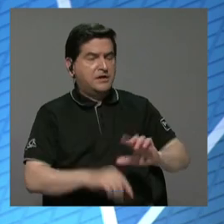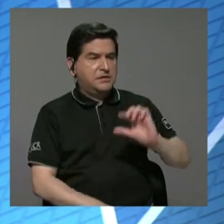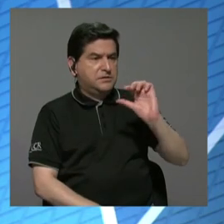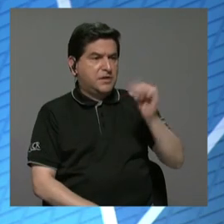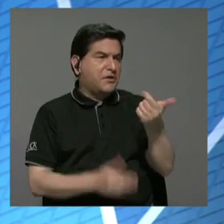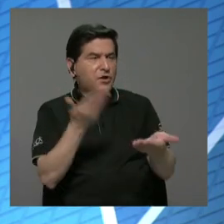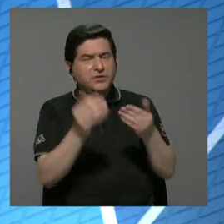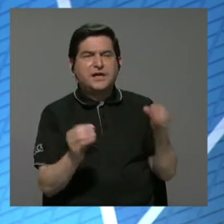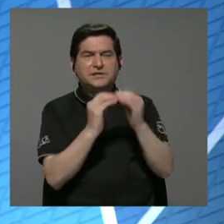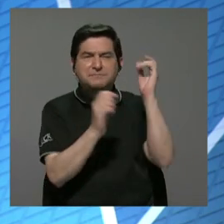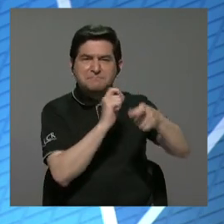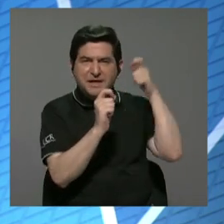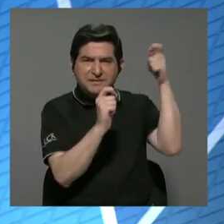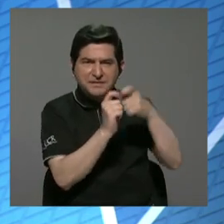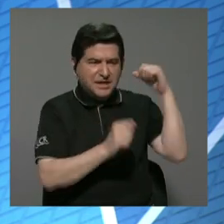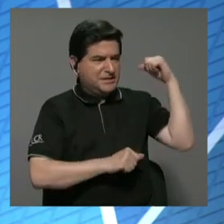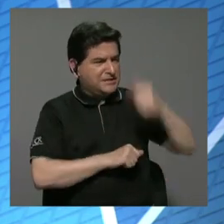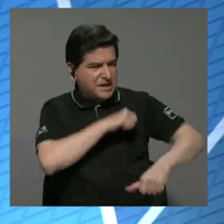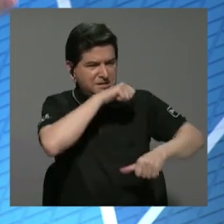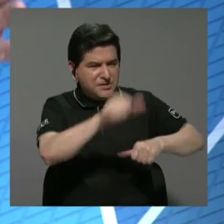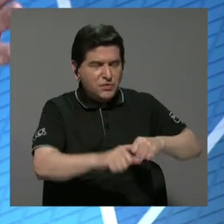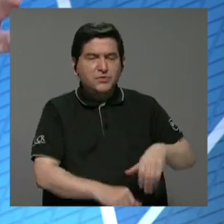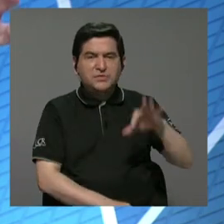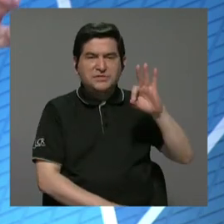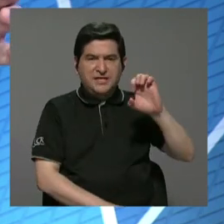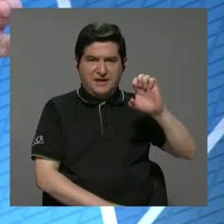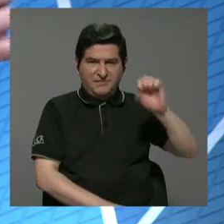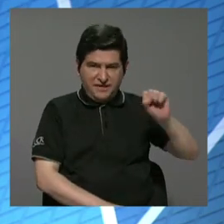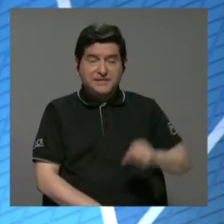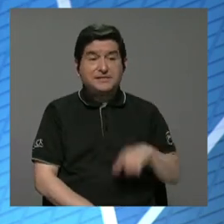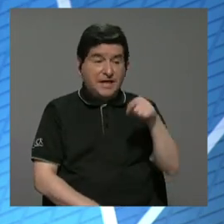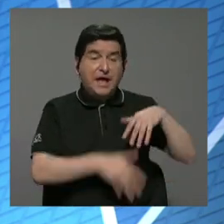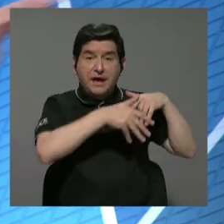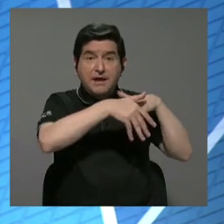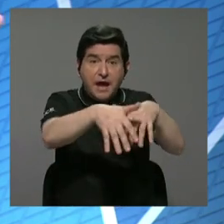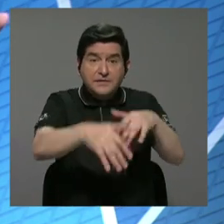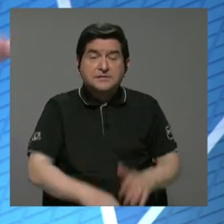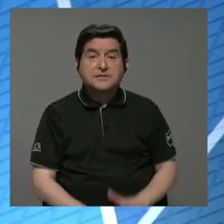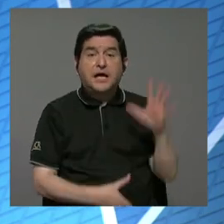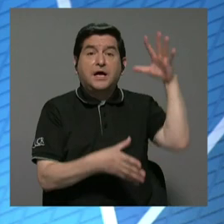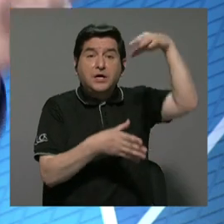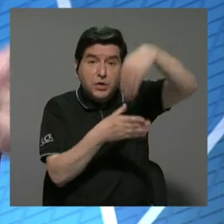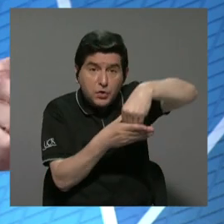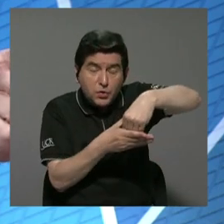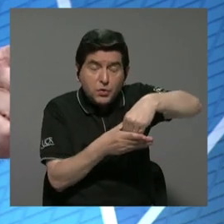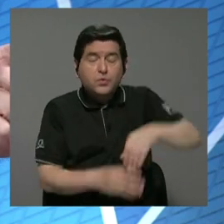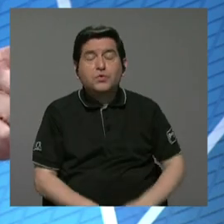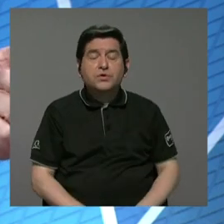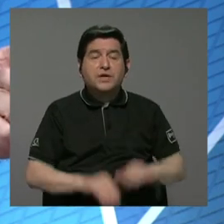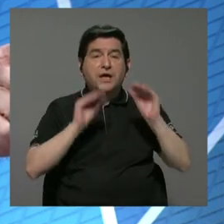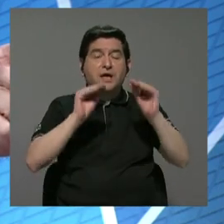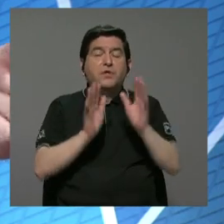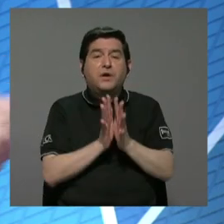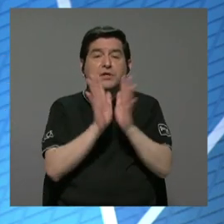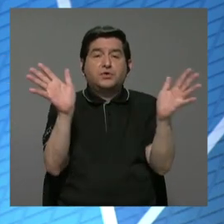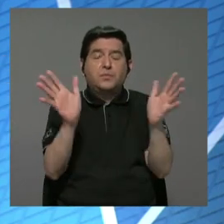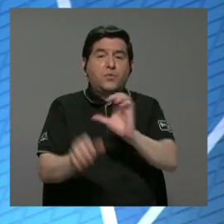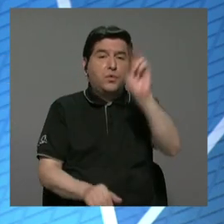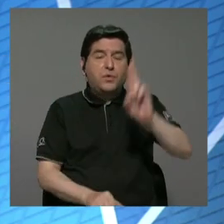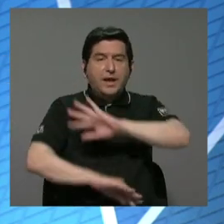que eran como más específicas por la lucha del FES, esta es una marcha que engloba, exacto, la educación pública